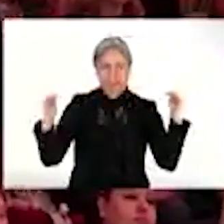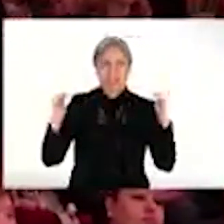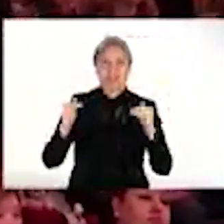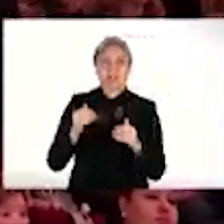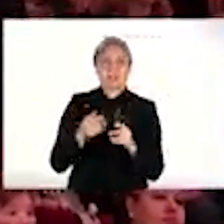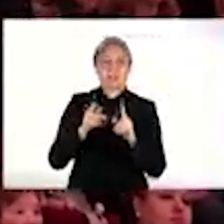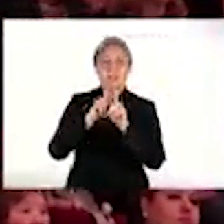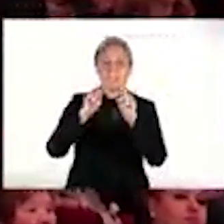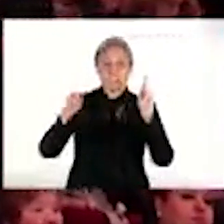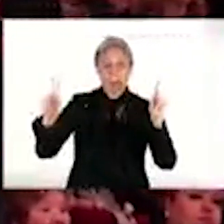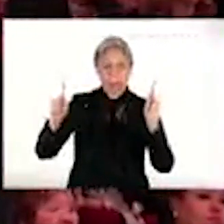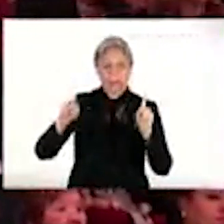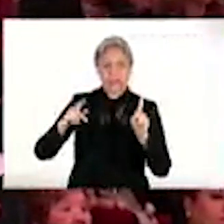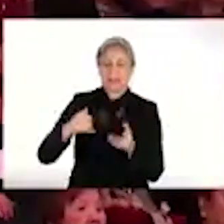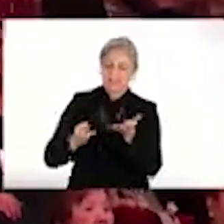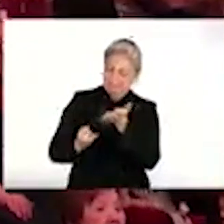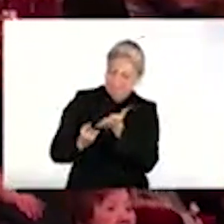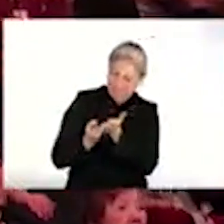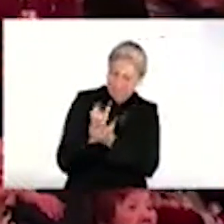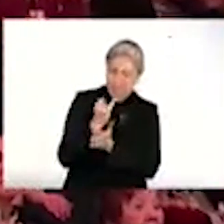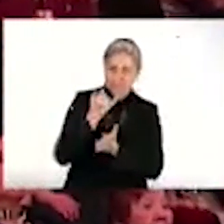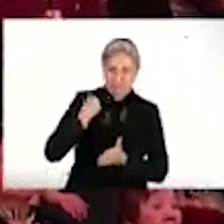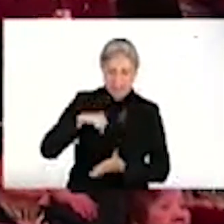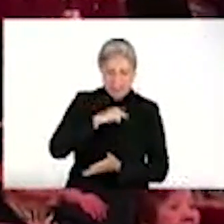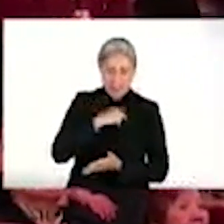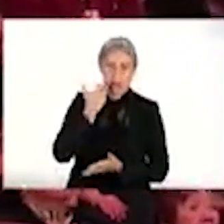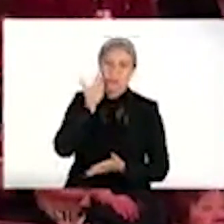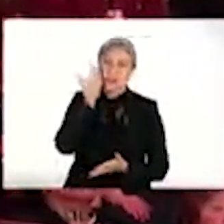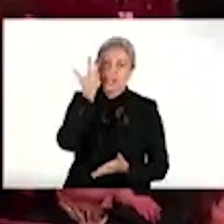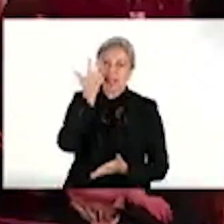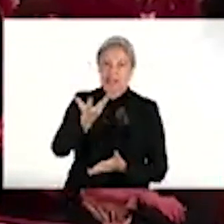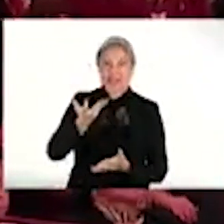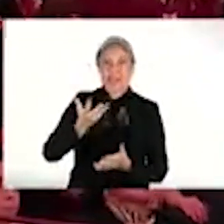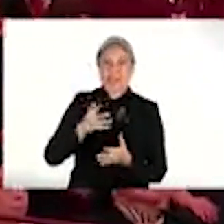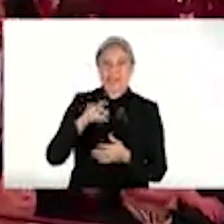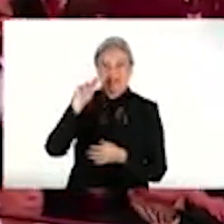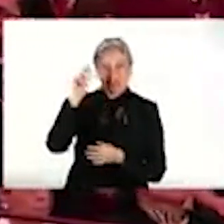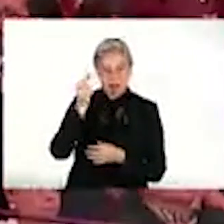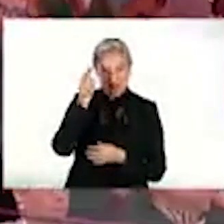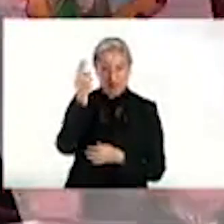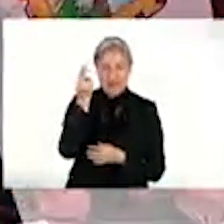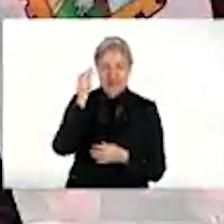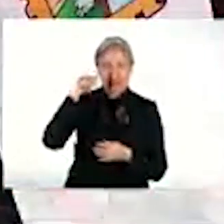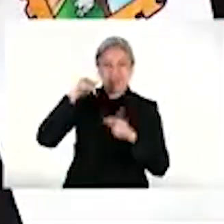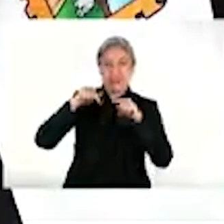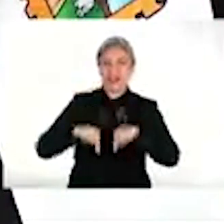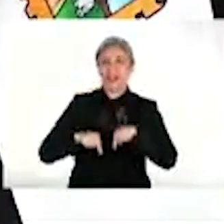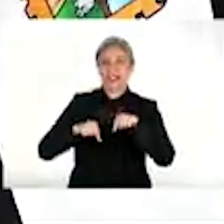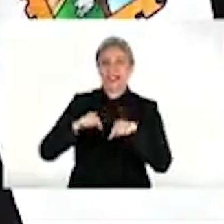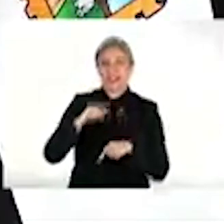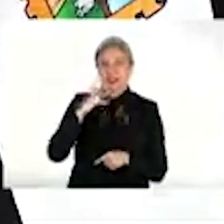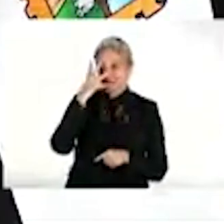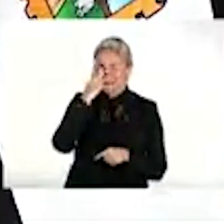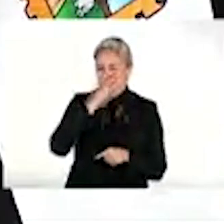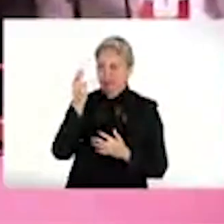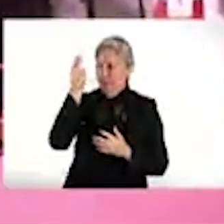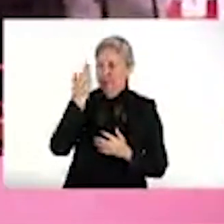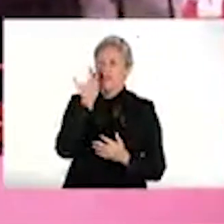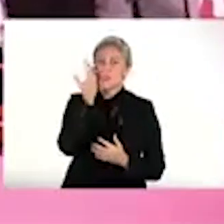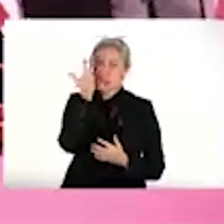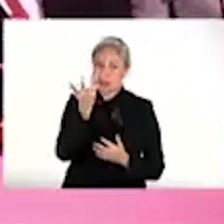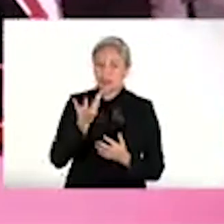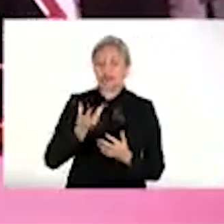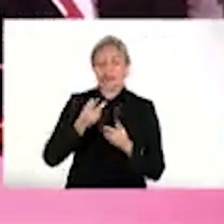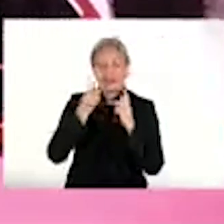con la excelencia, la verdad, la belleza y la probidad. Es un testimonio de nuestra responsabilidad